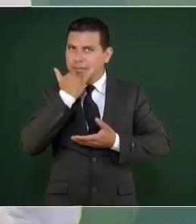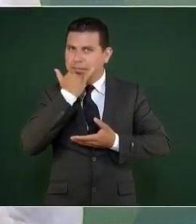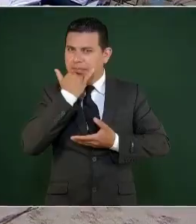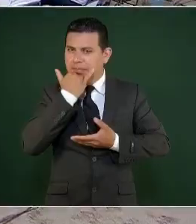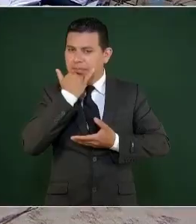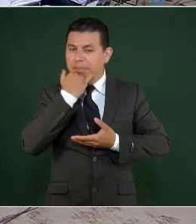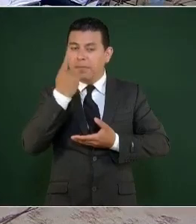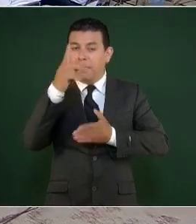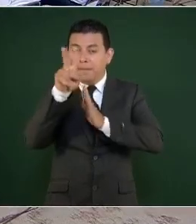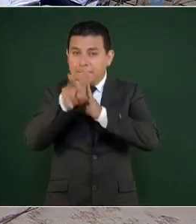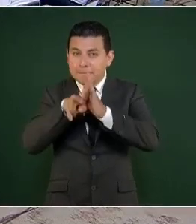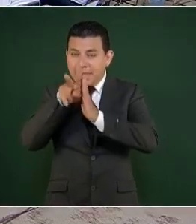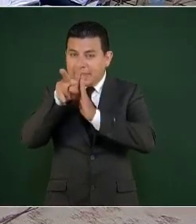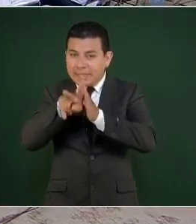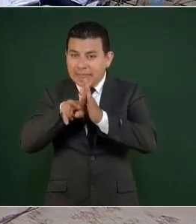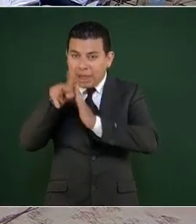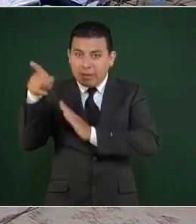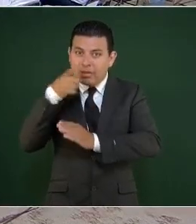un video,